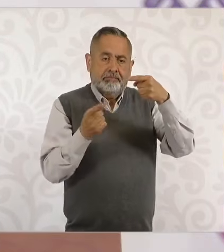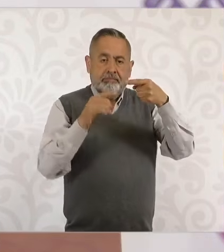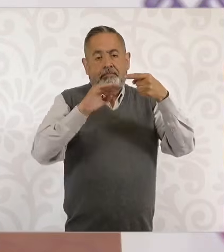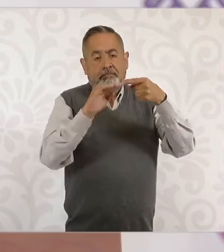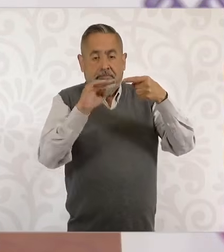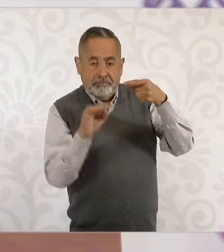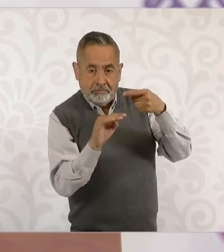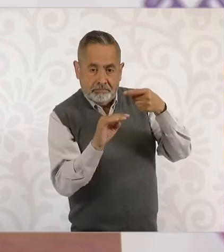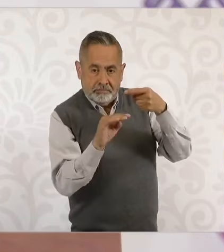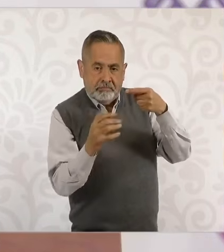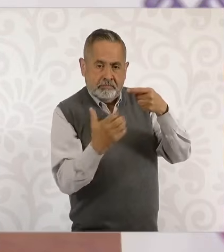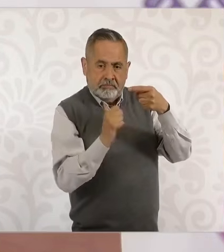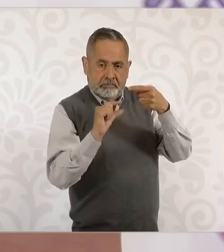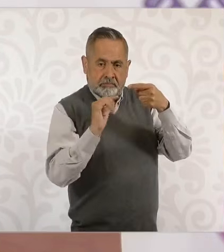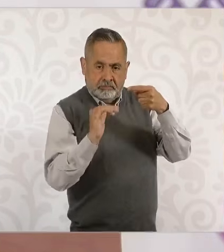responsabilidad. Entonces